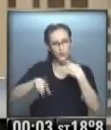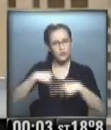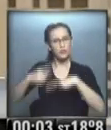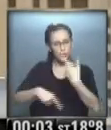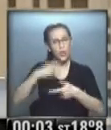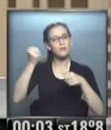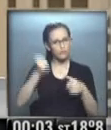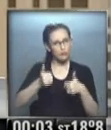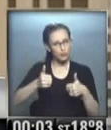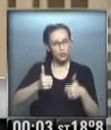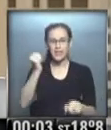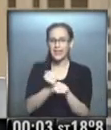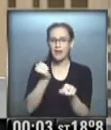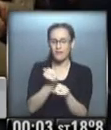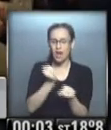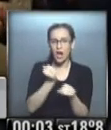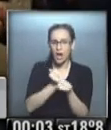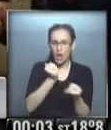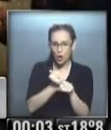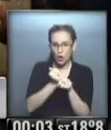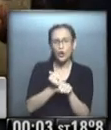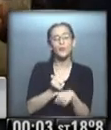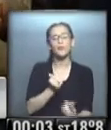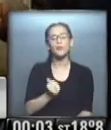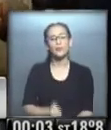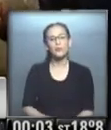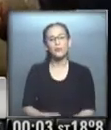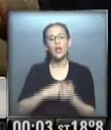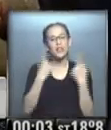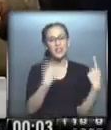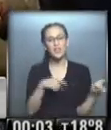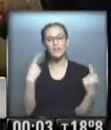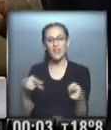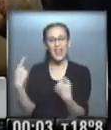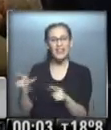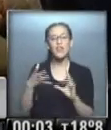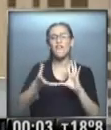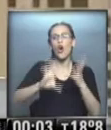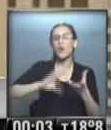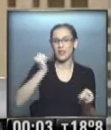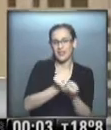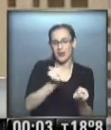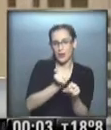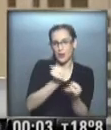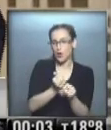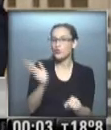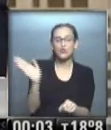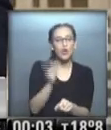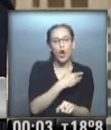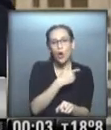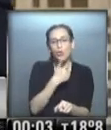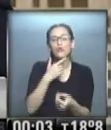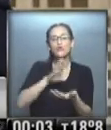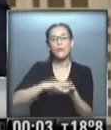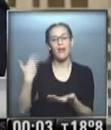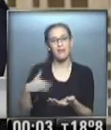gestión, como veíamos hoy, ¿no? En distintos ejes. En ejes tan diversos como una representación